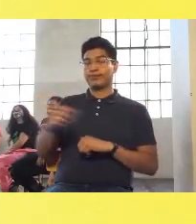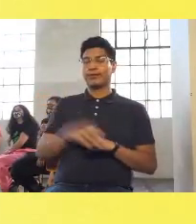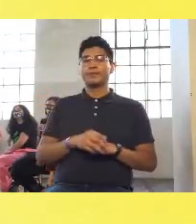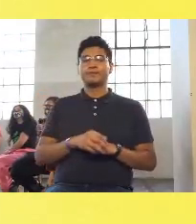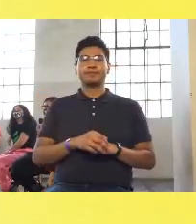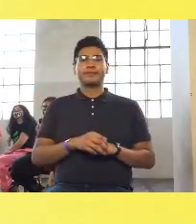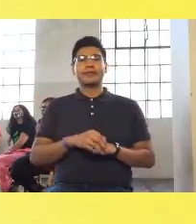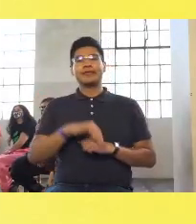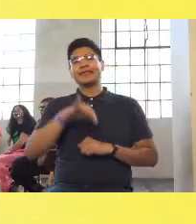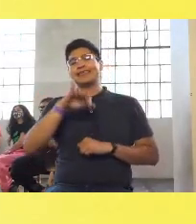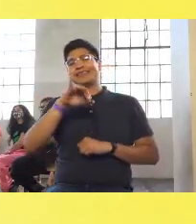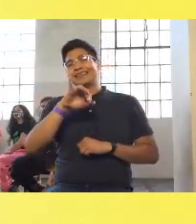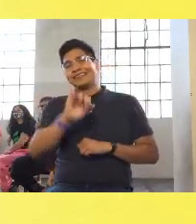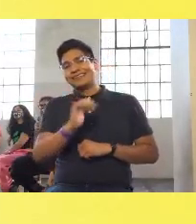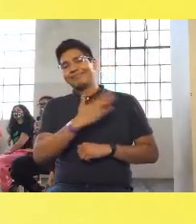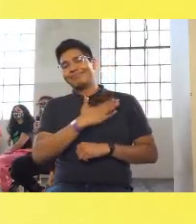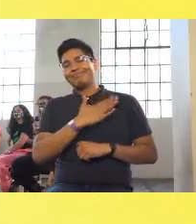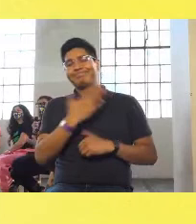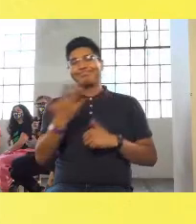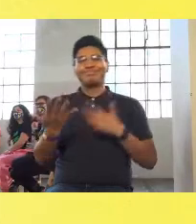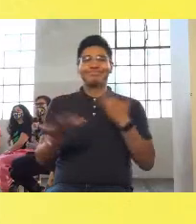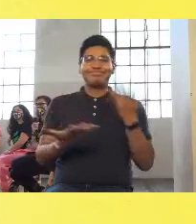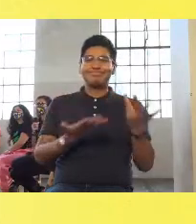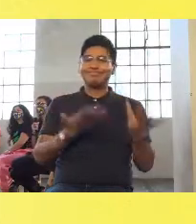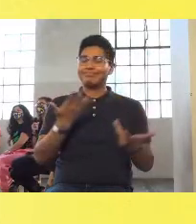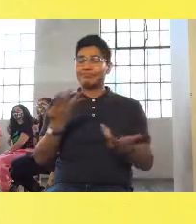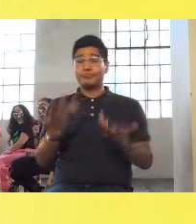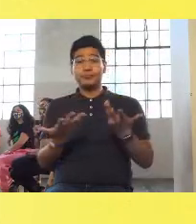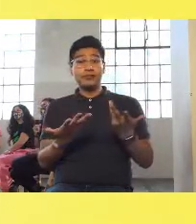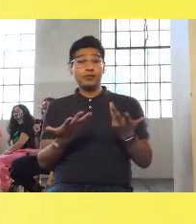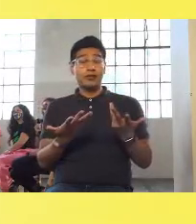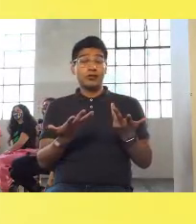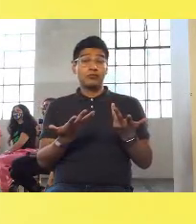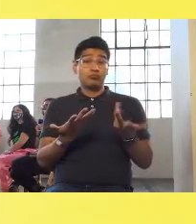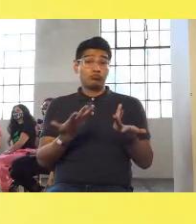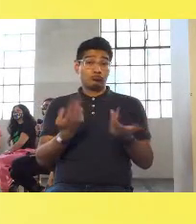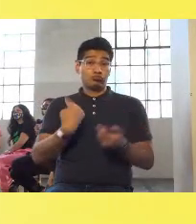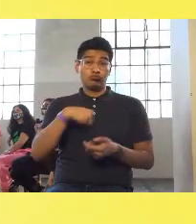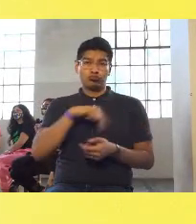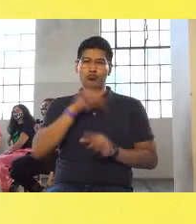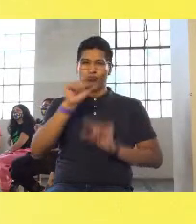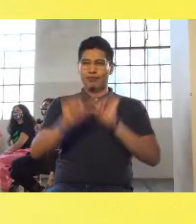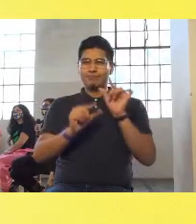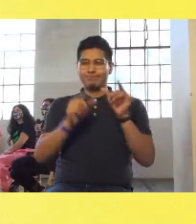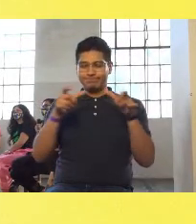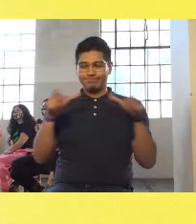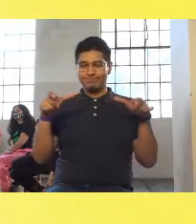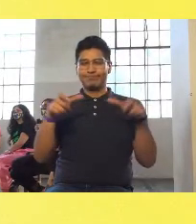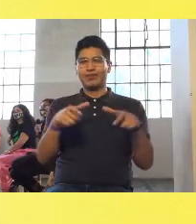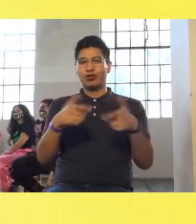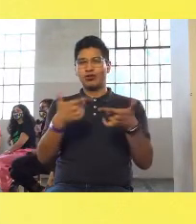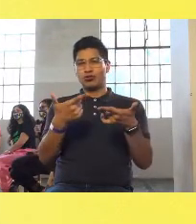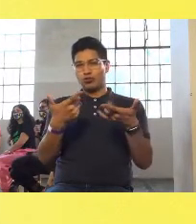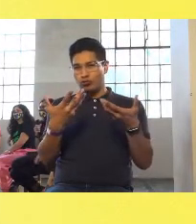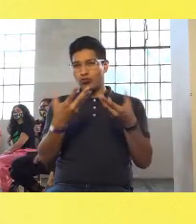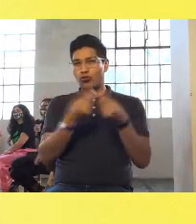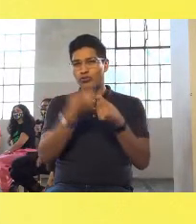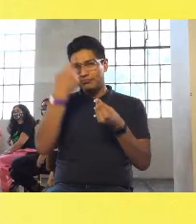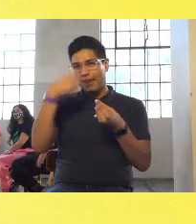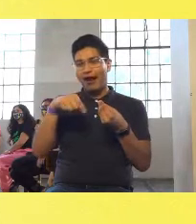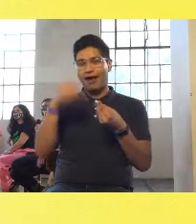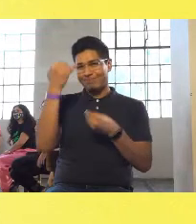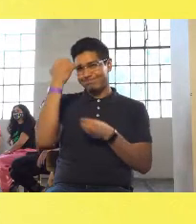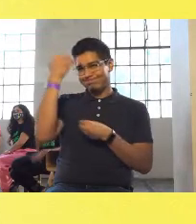poco una serendipia de la vida. Lo que nos lleva a